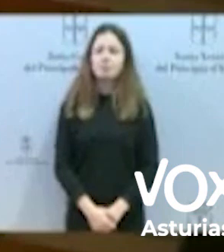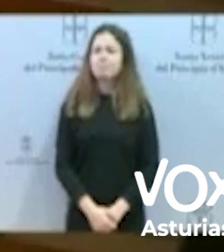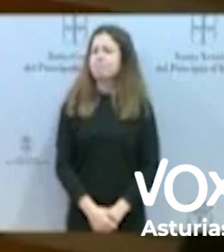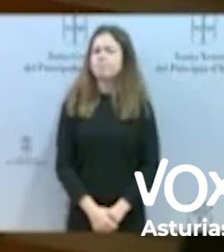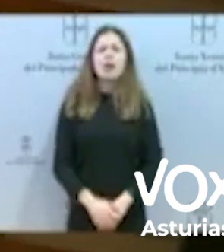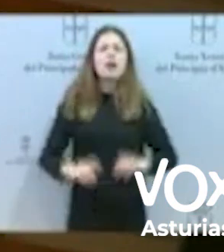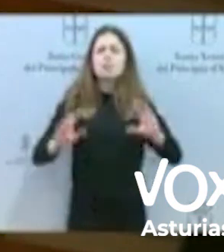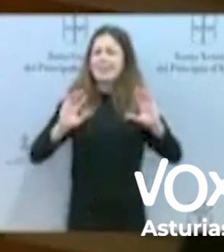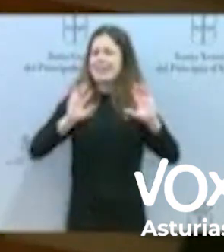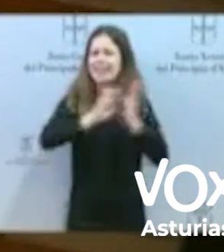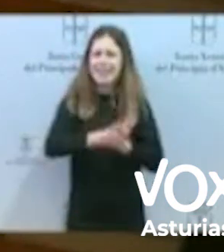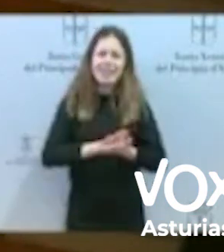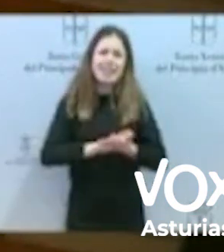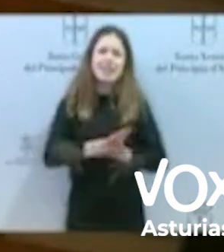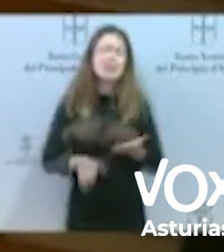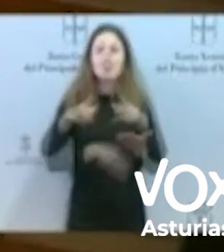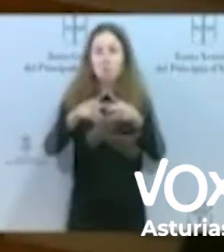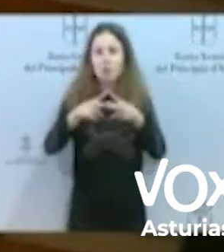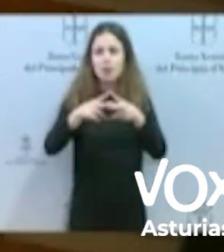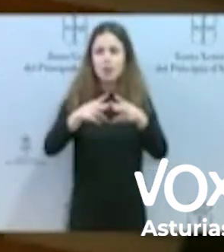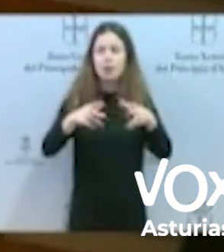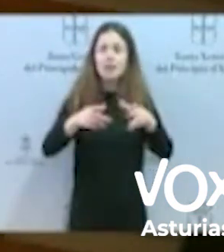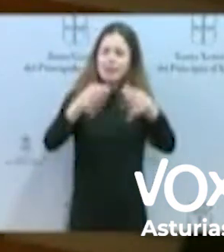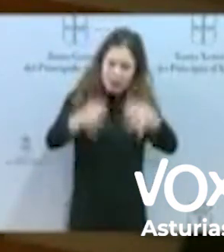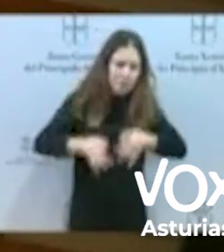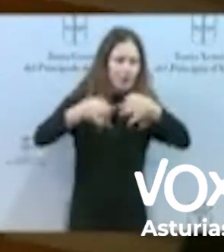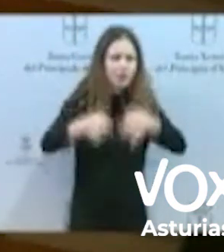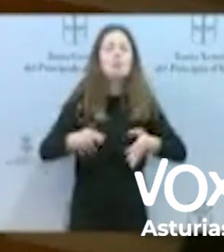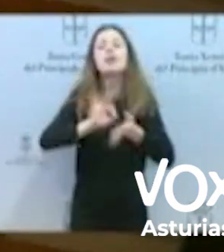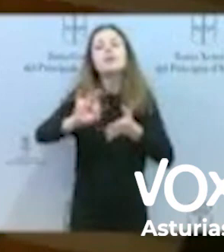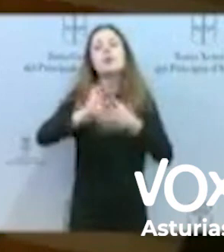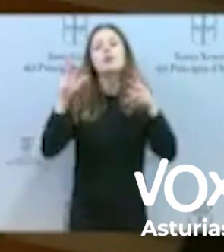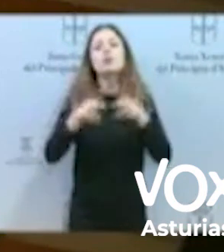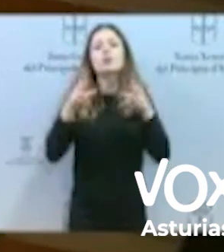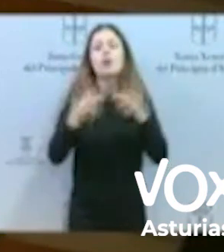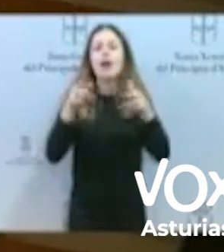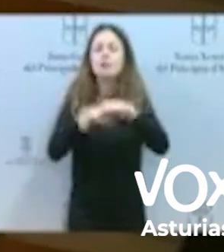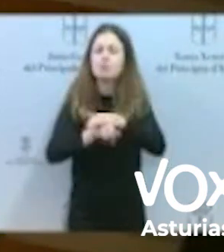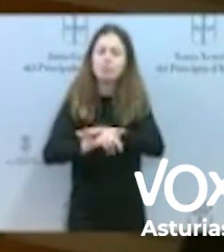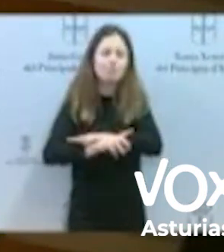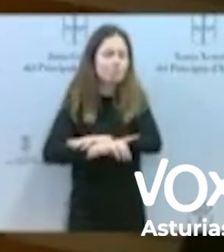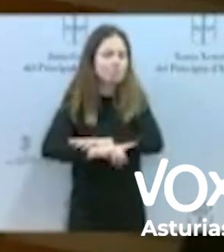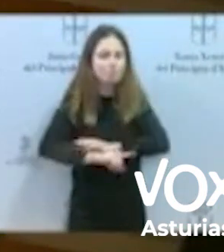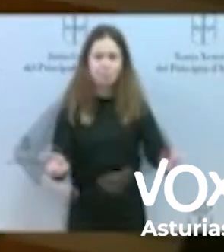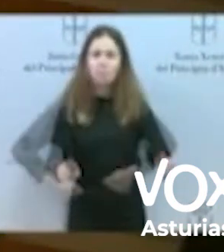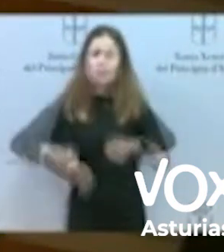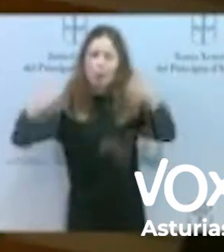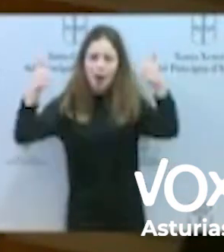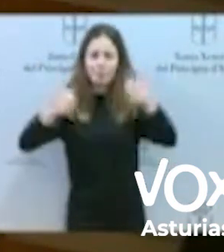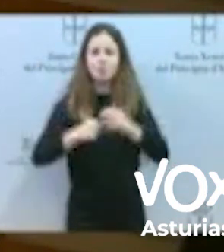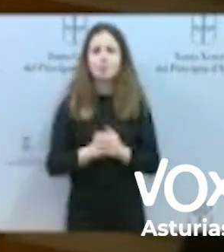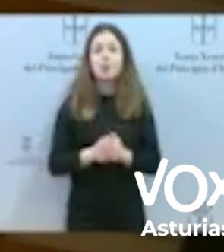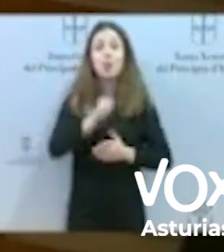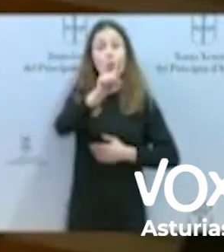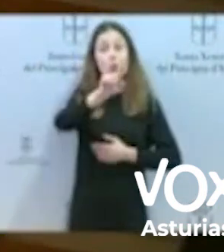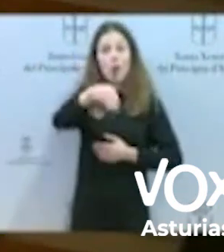mal gestionados recursos de servicios sociales, una demanda que solo trae como resultado que se genere más y más pobreza. El dinero de